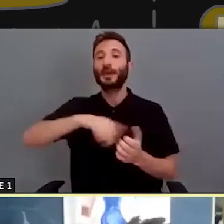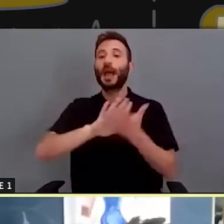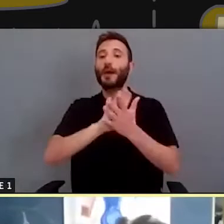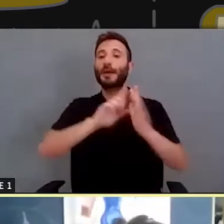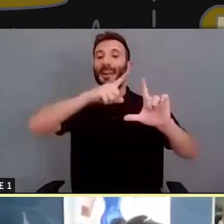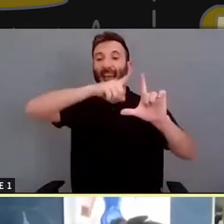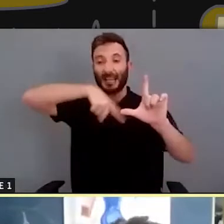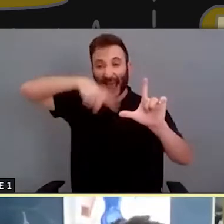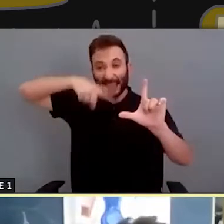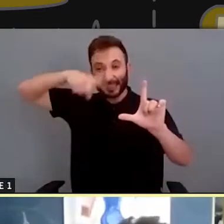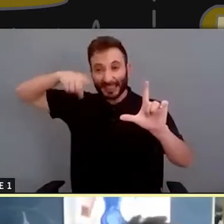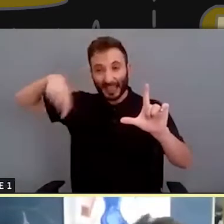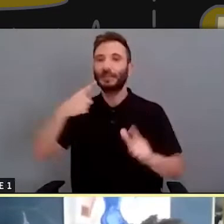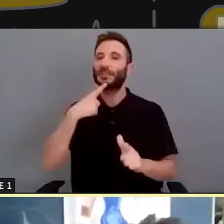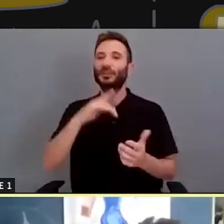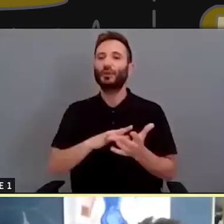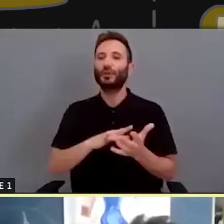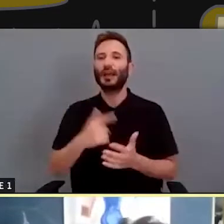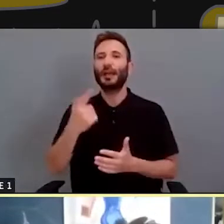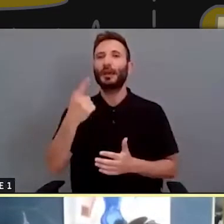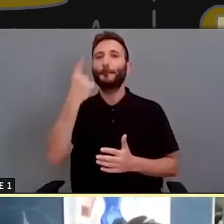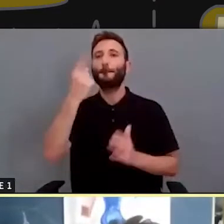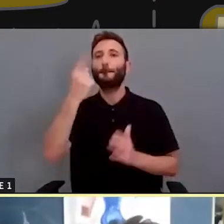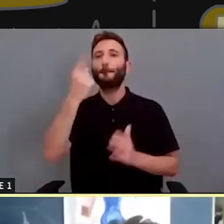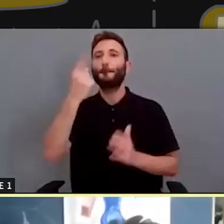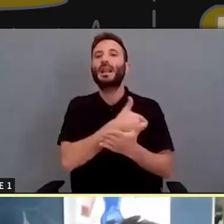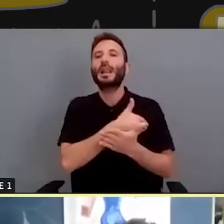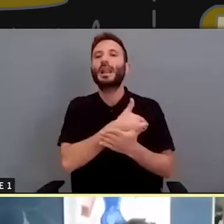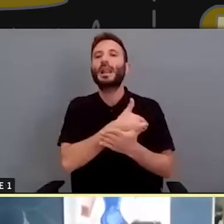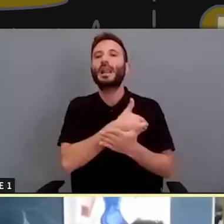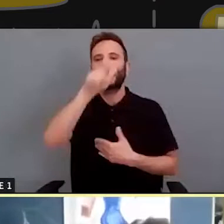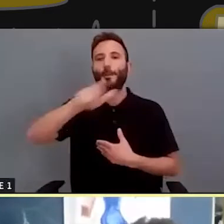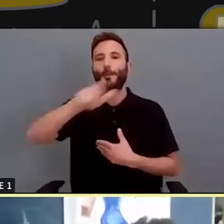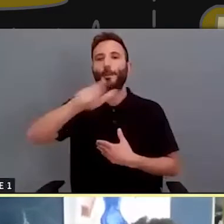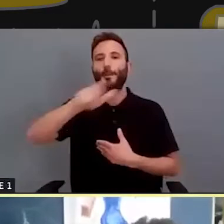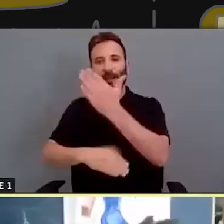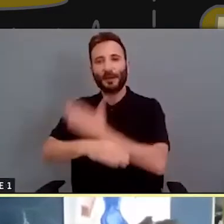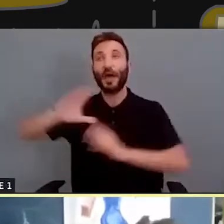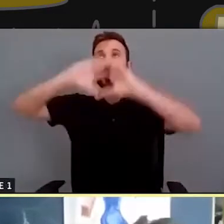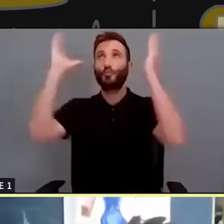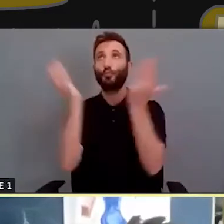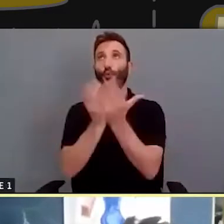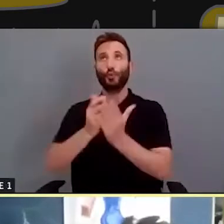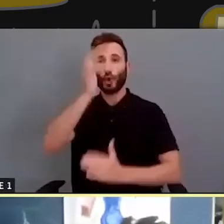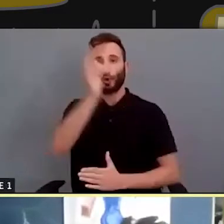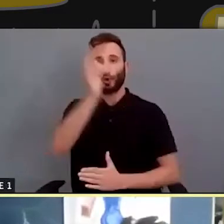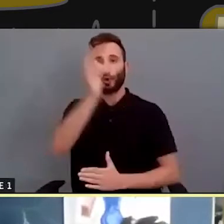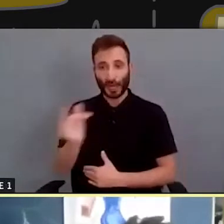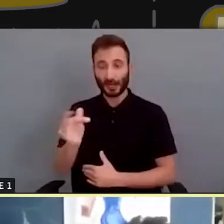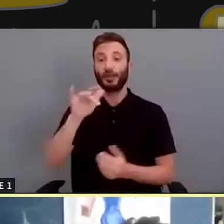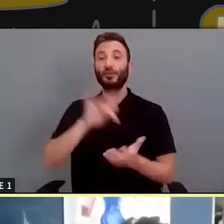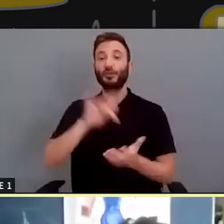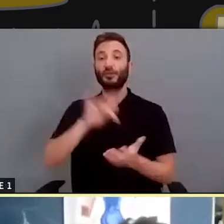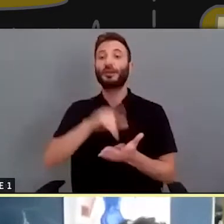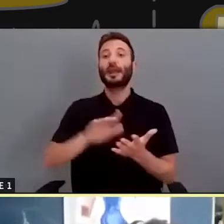de más de 1.000 millones de personas con discapacidad en el mundo. Hablamos de que en unos 30